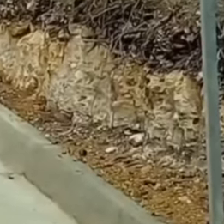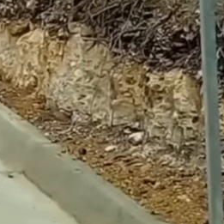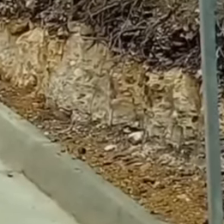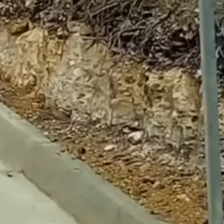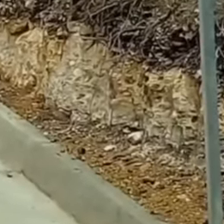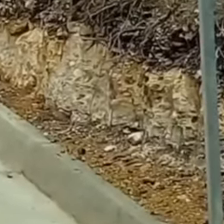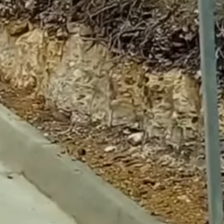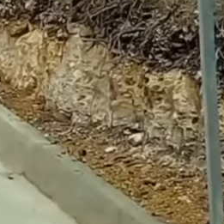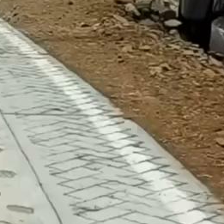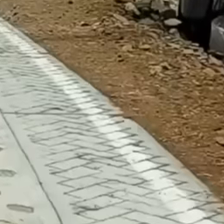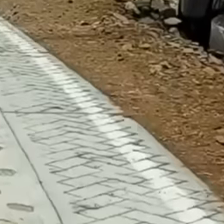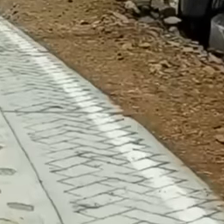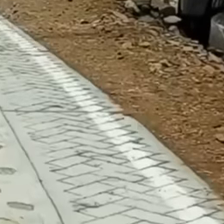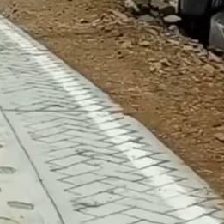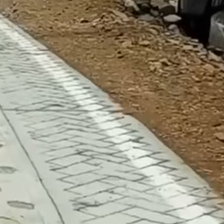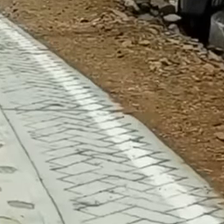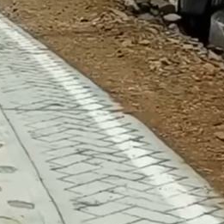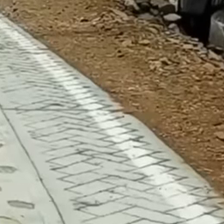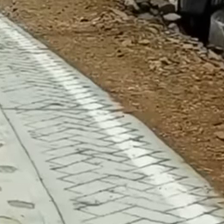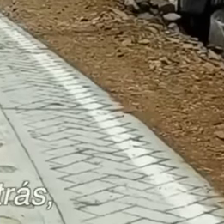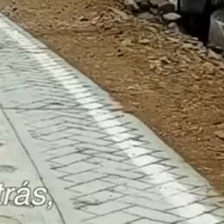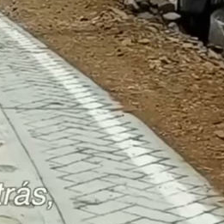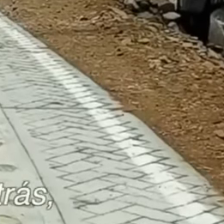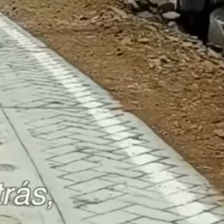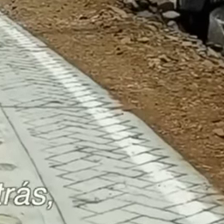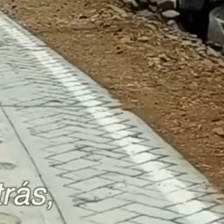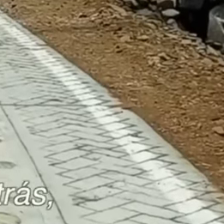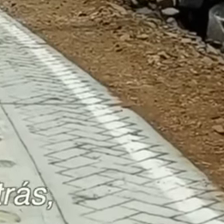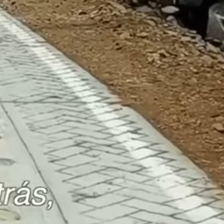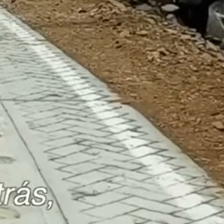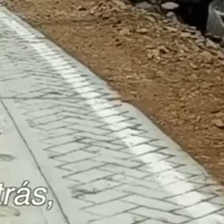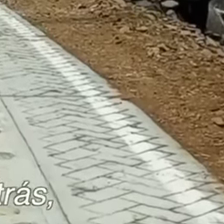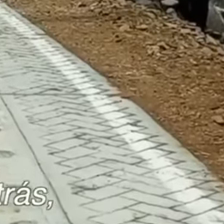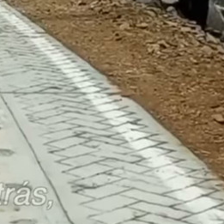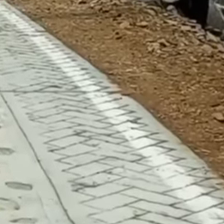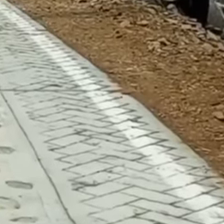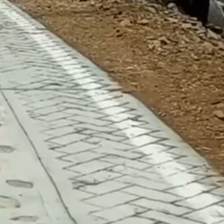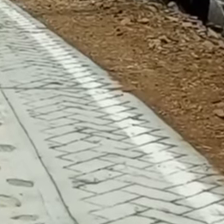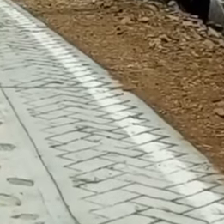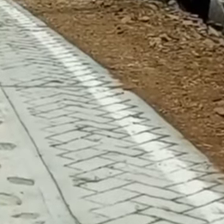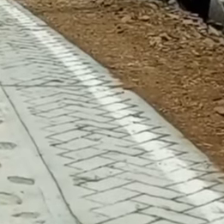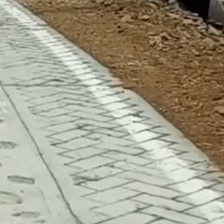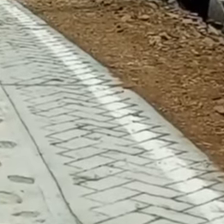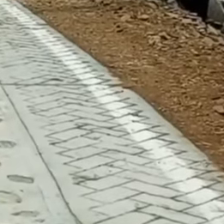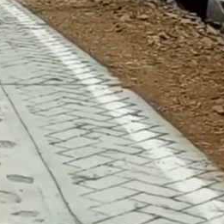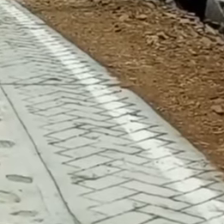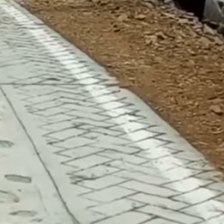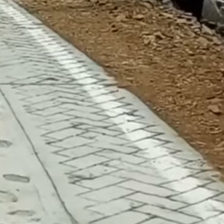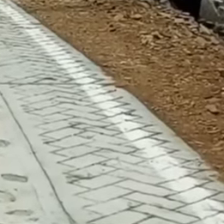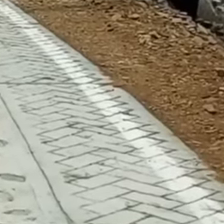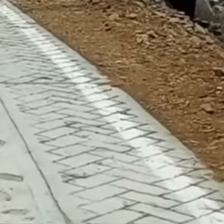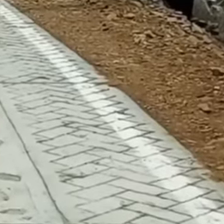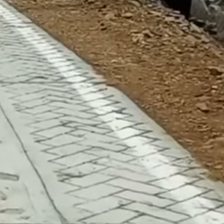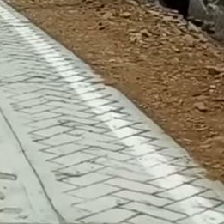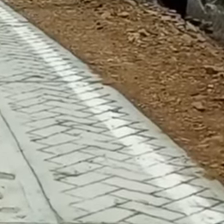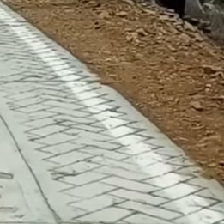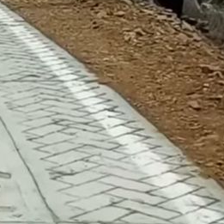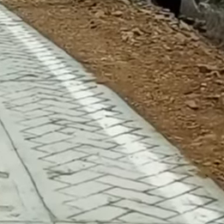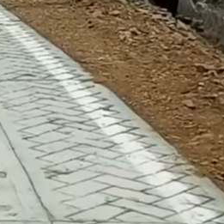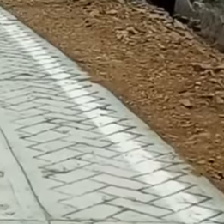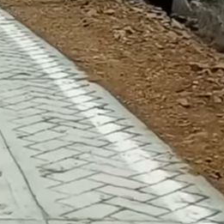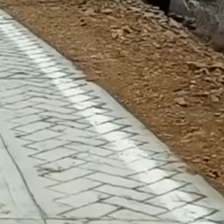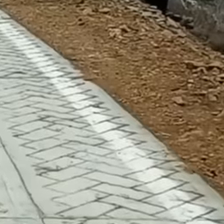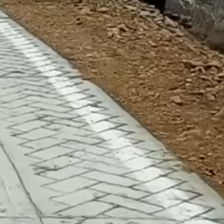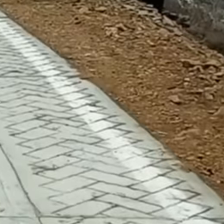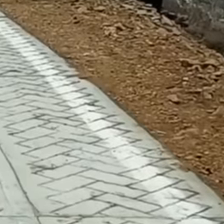este camino. Y seguir con la gestión, porque nosotros no pensamos quedarnos atrás, ¿no? Ya van poco a poco, hemos ido avanzando y